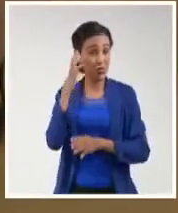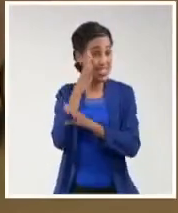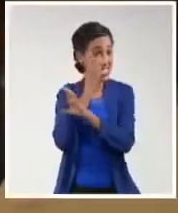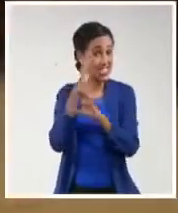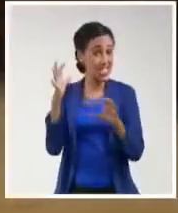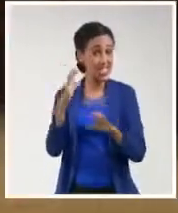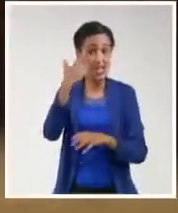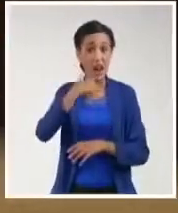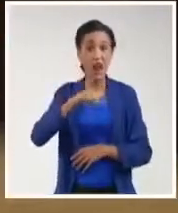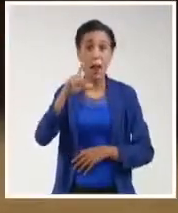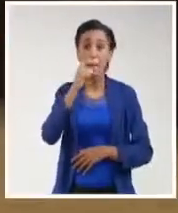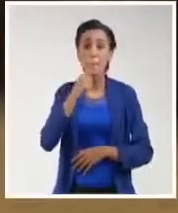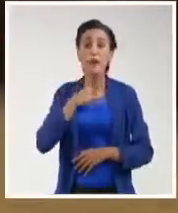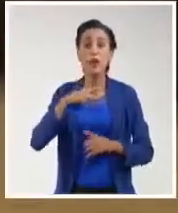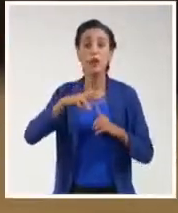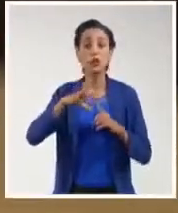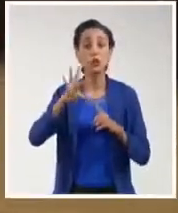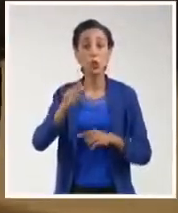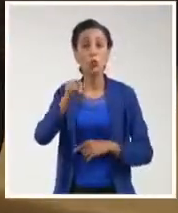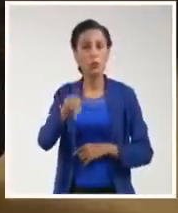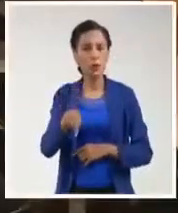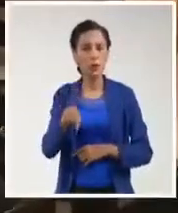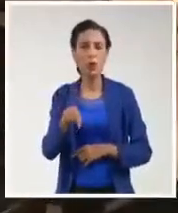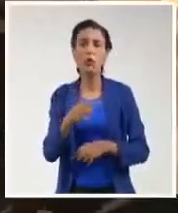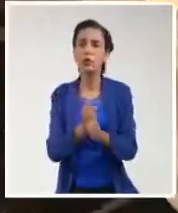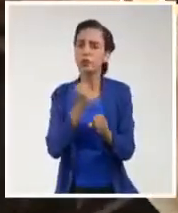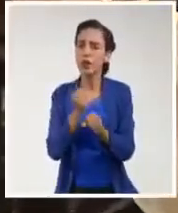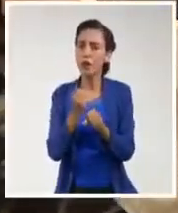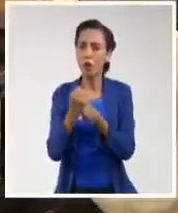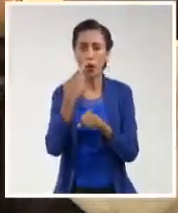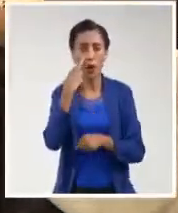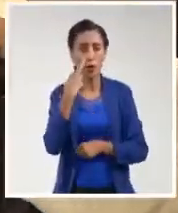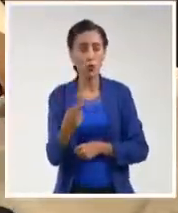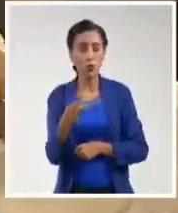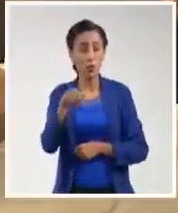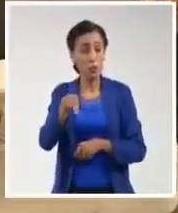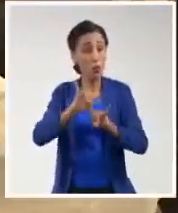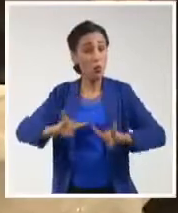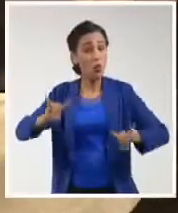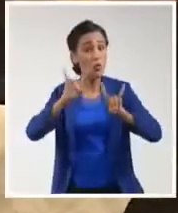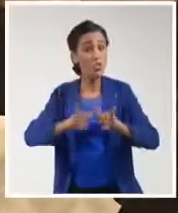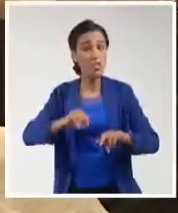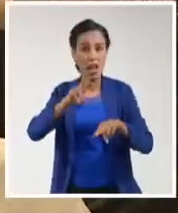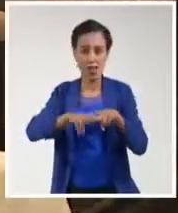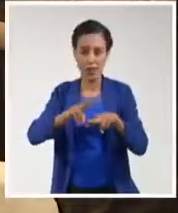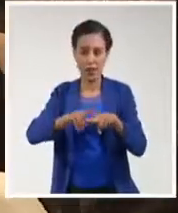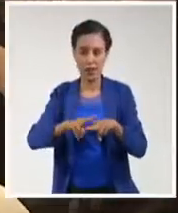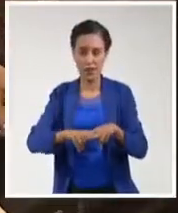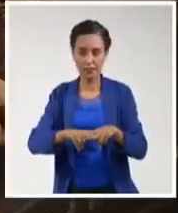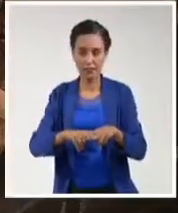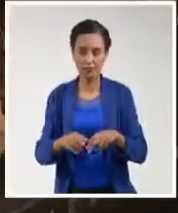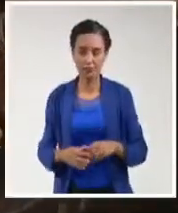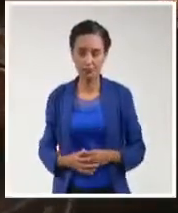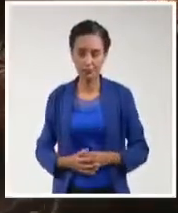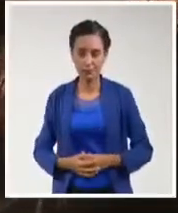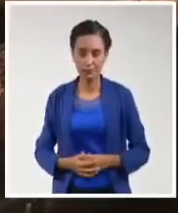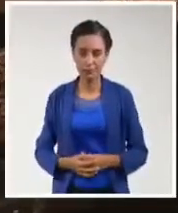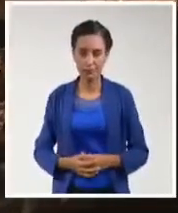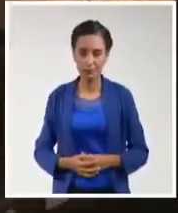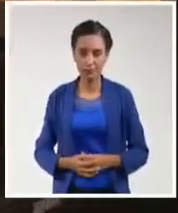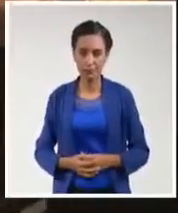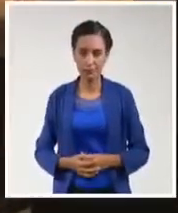cuya fecunda obra fue reconocida en el aula magna de una institución a la que ha consagrado sus mejores bríos.